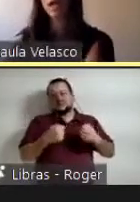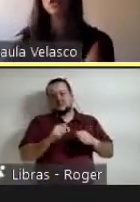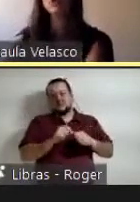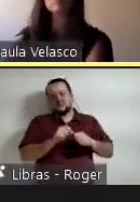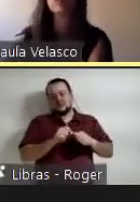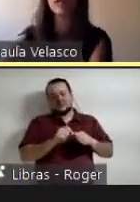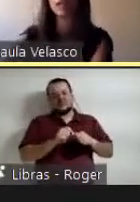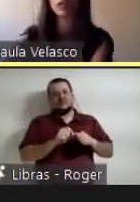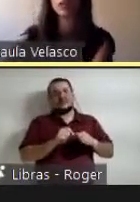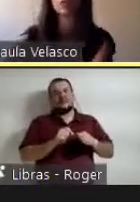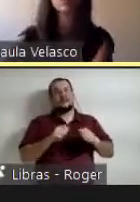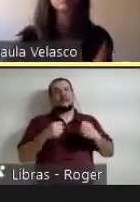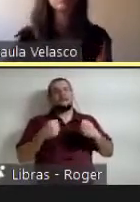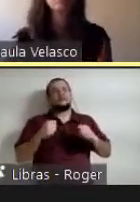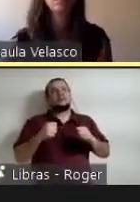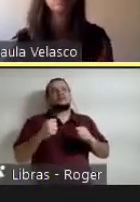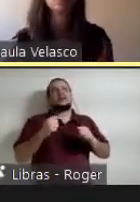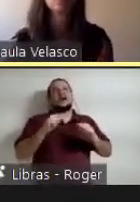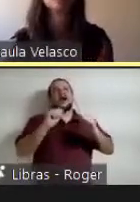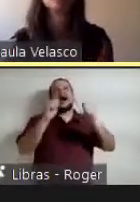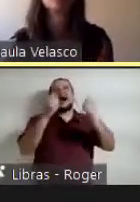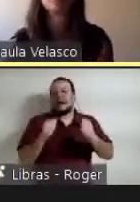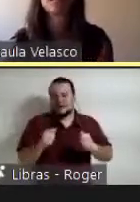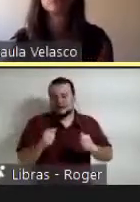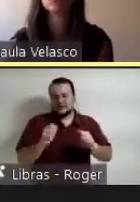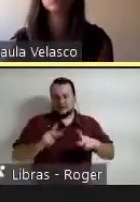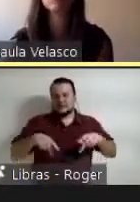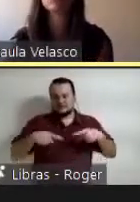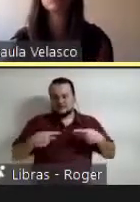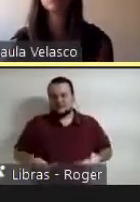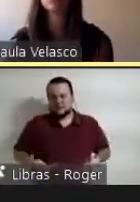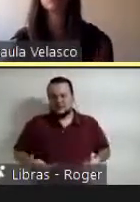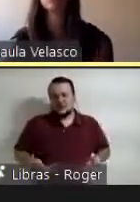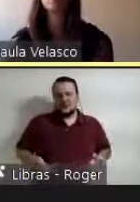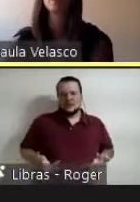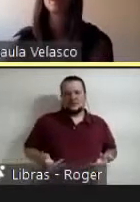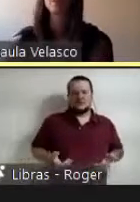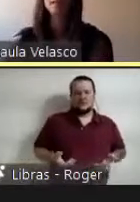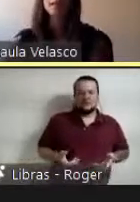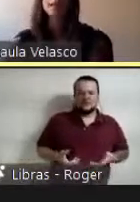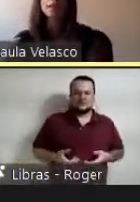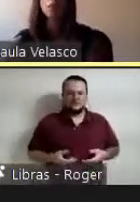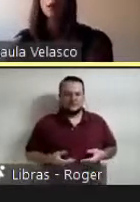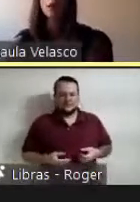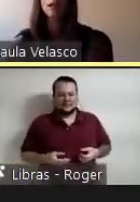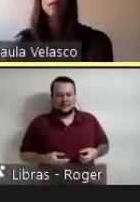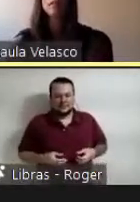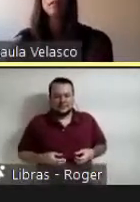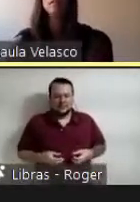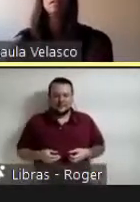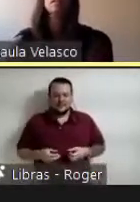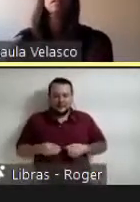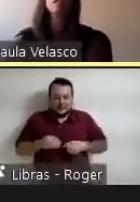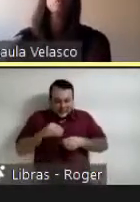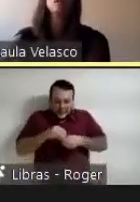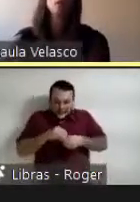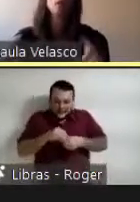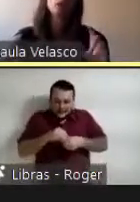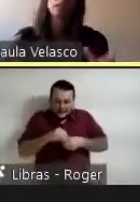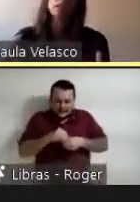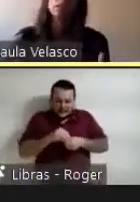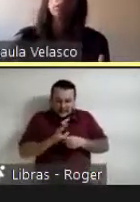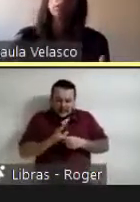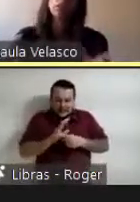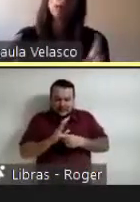incluía el cómo era hecho la recuperación del palacio ofrece un punto de partida desde el cual intentar una